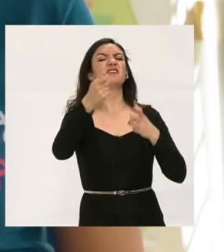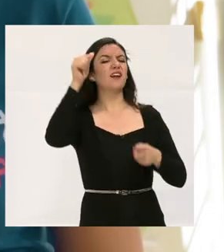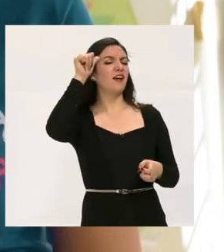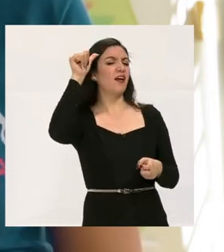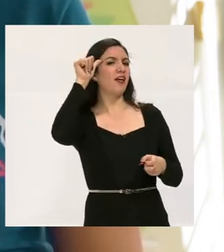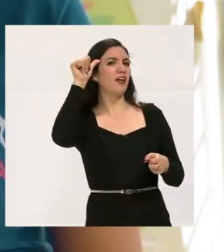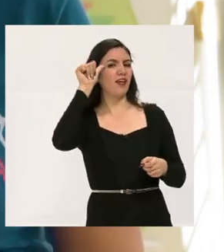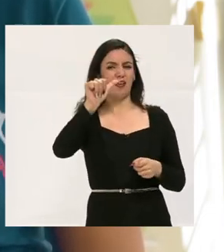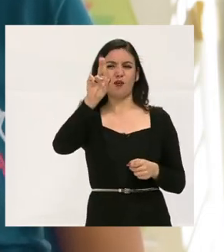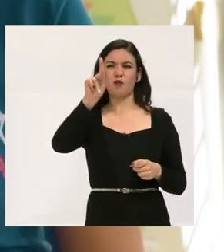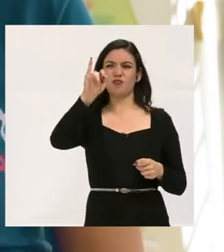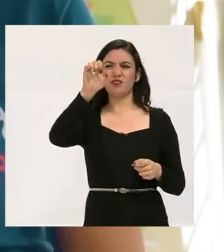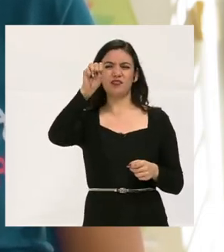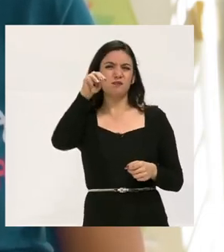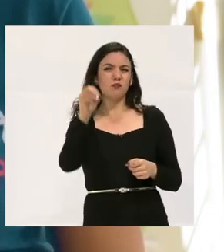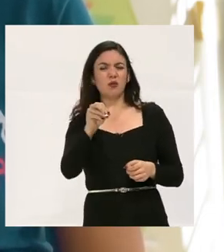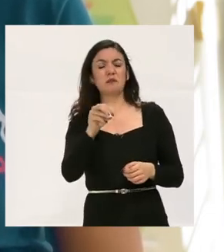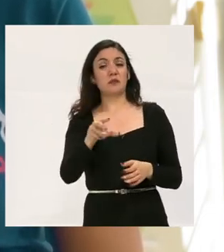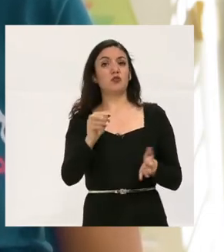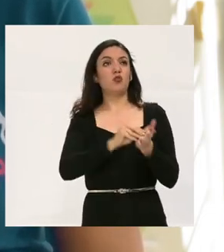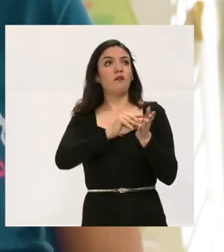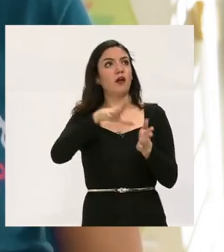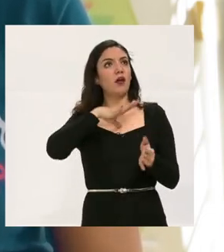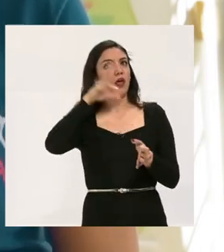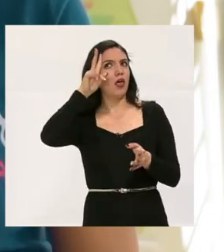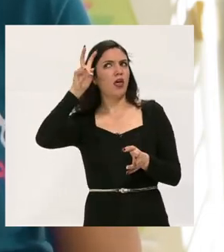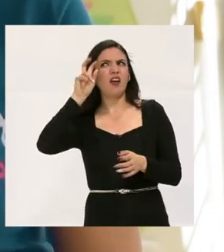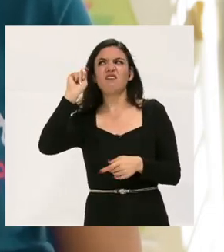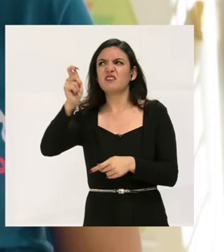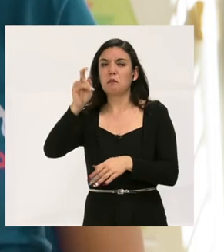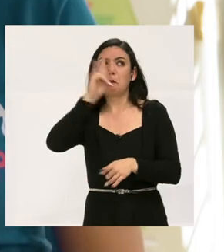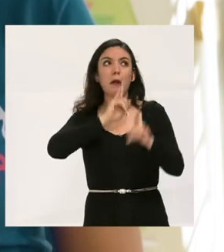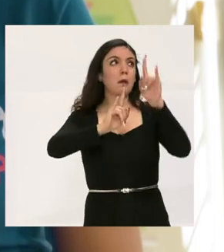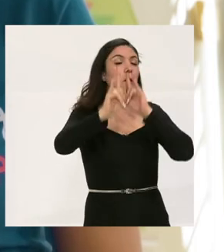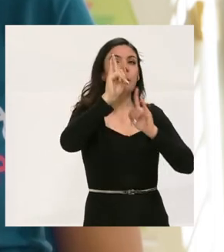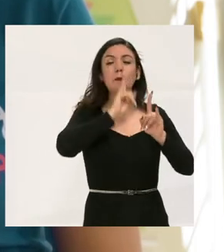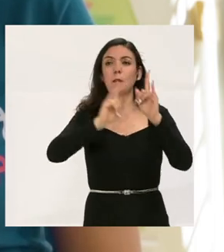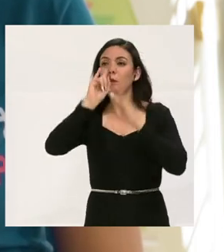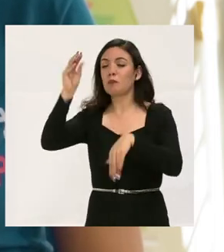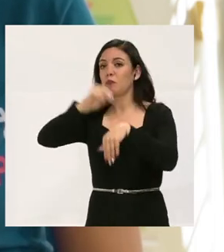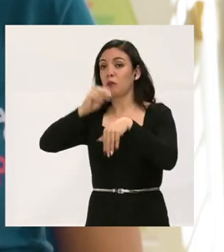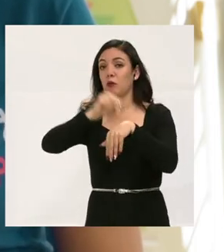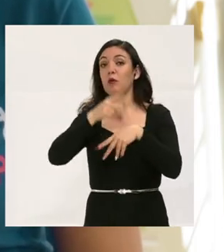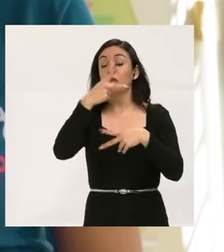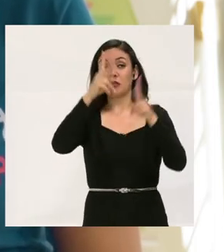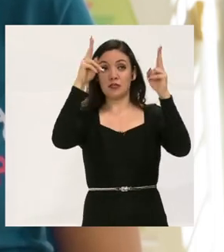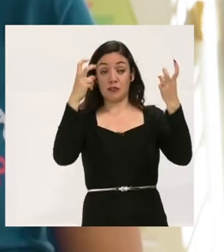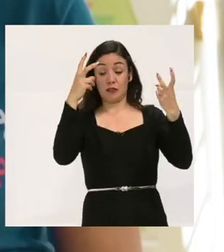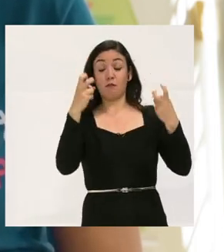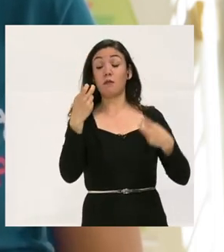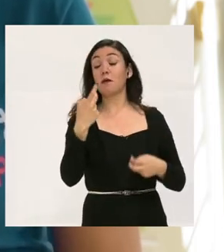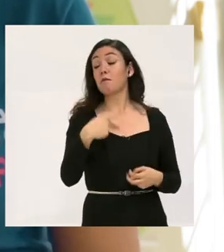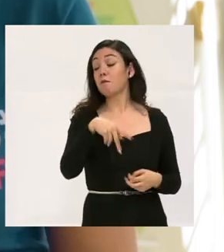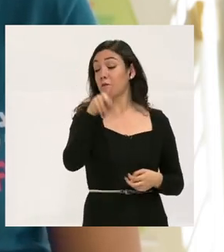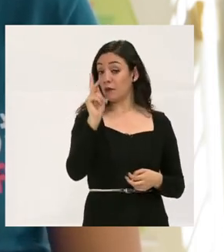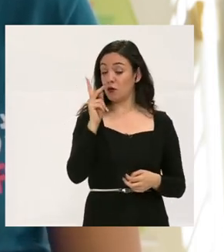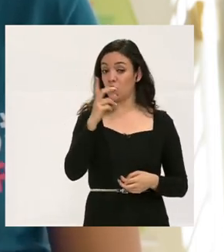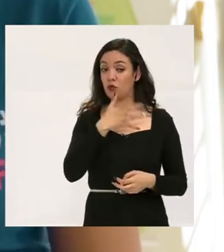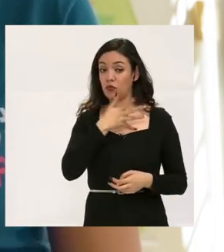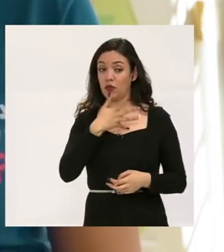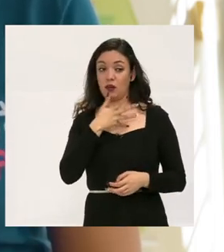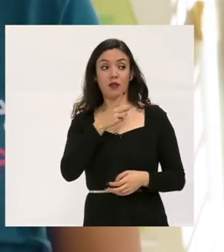al tema de autismo siento que ahora online muchos mitos sobre este tema tienen más